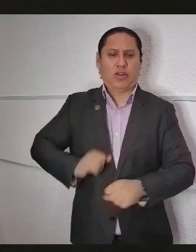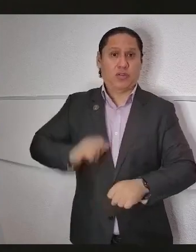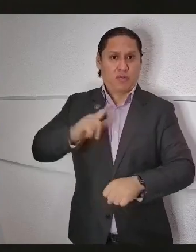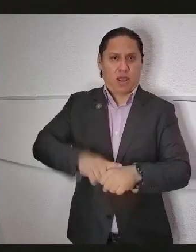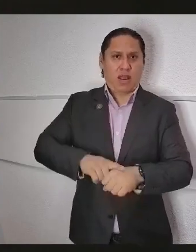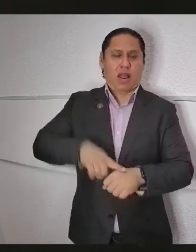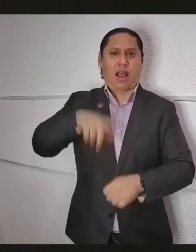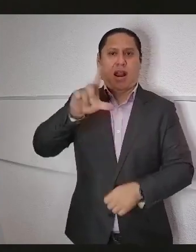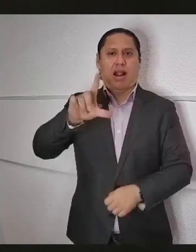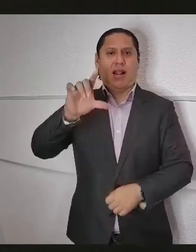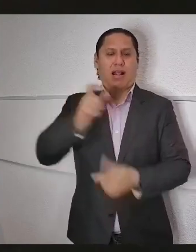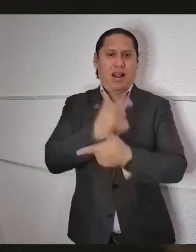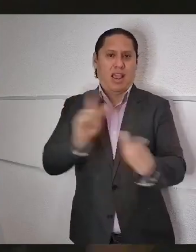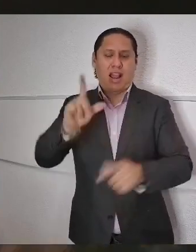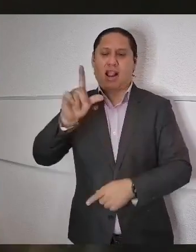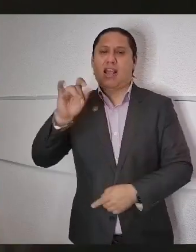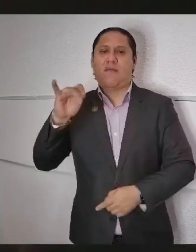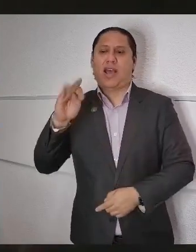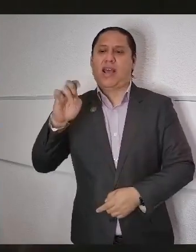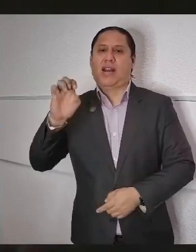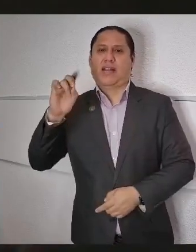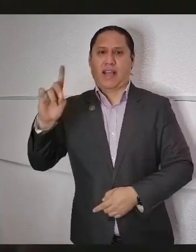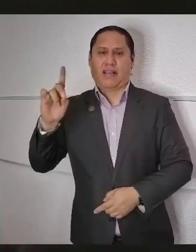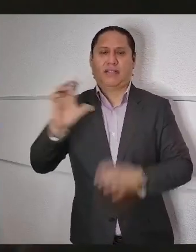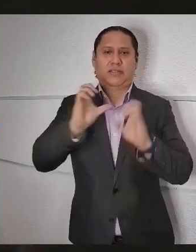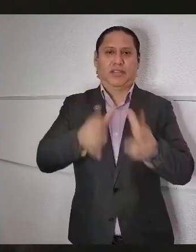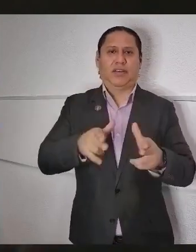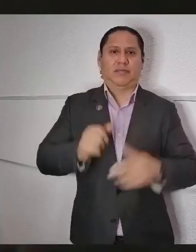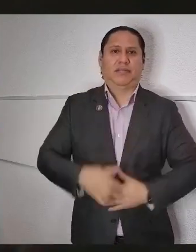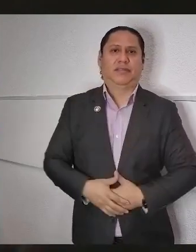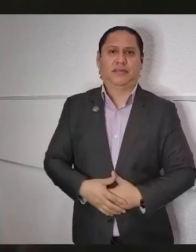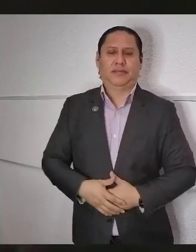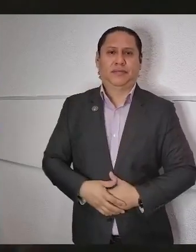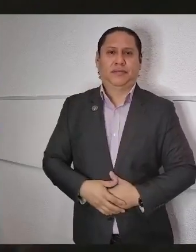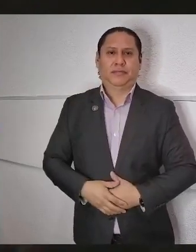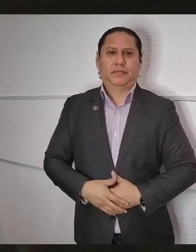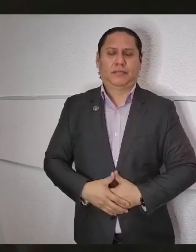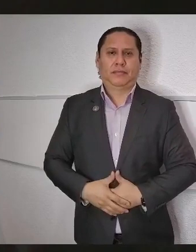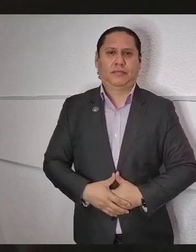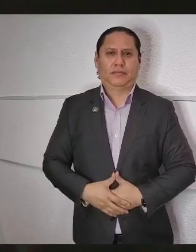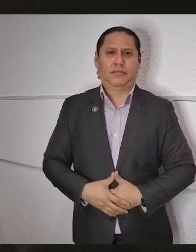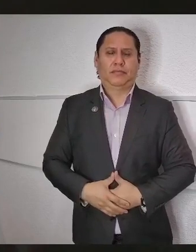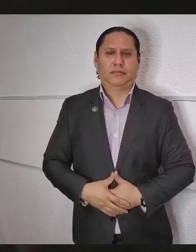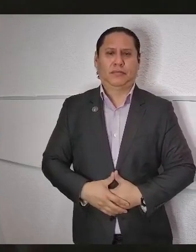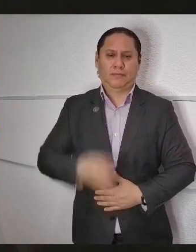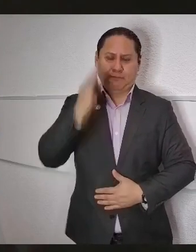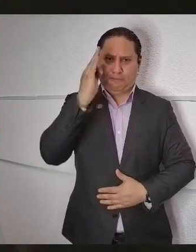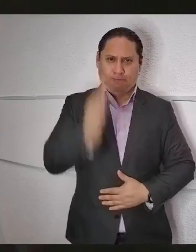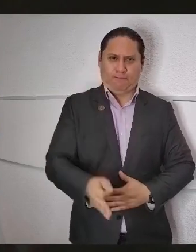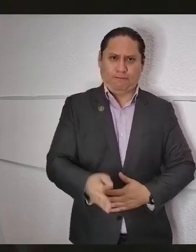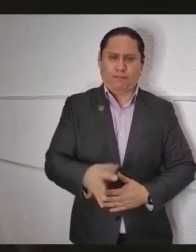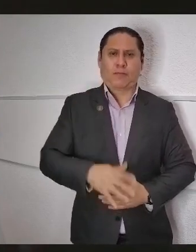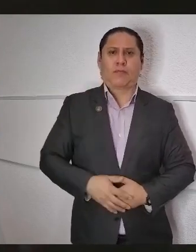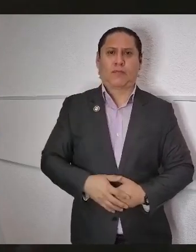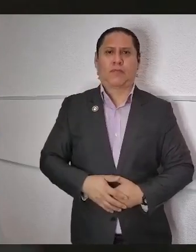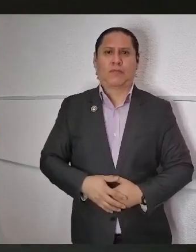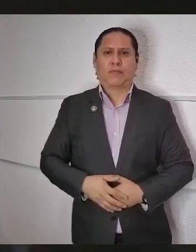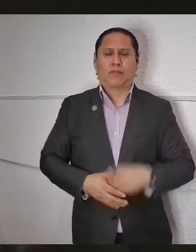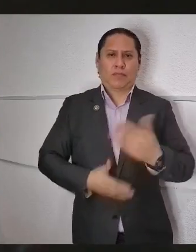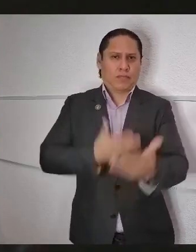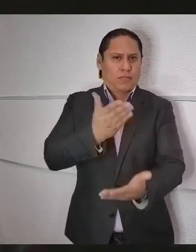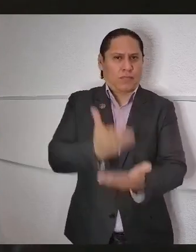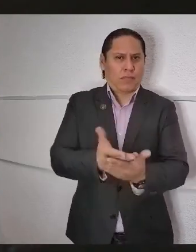Libertad, Chiapas. es de aceptarse la solicitud de la